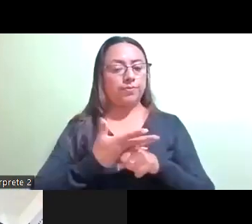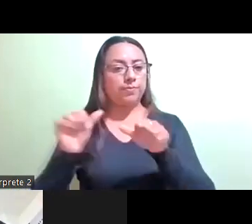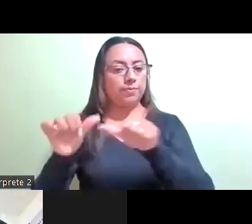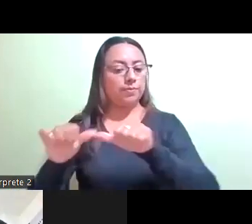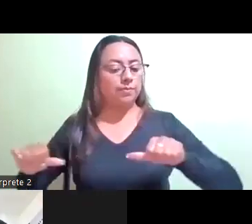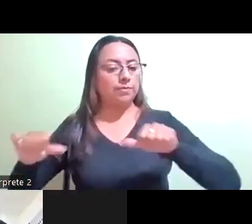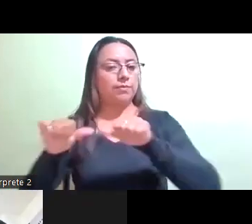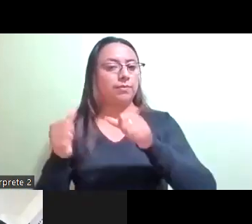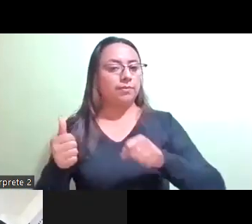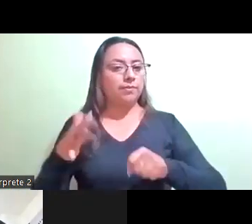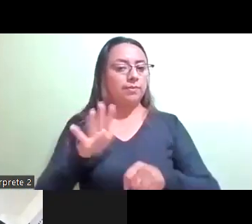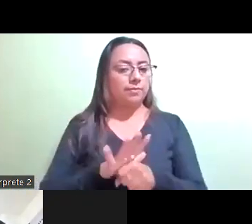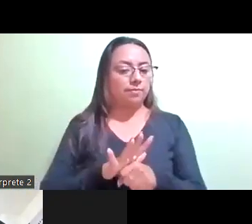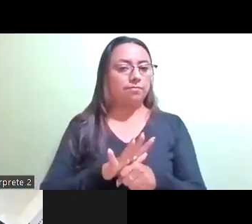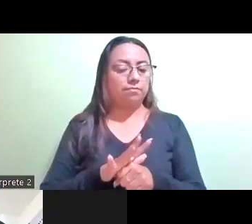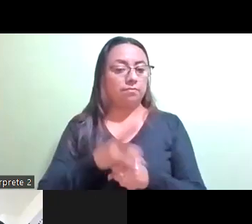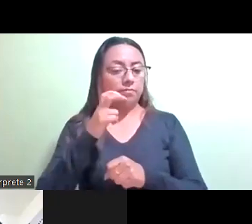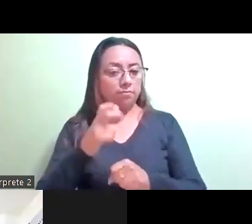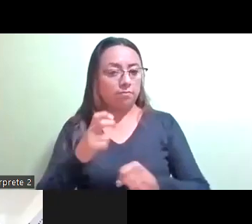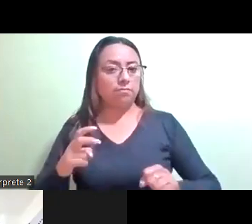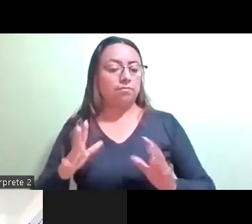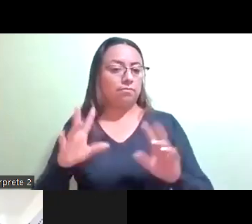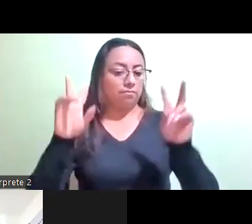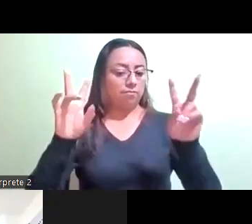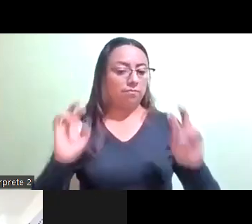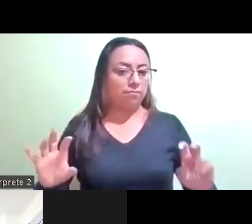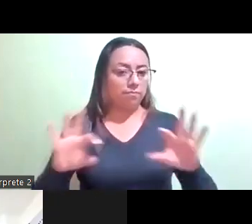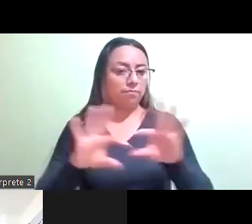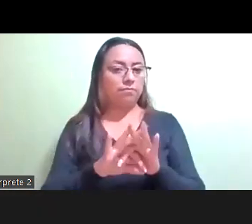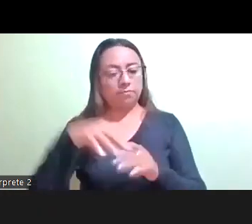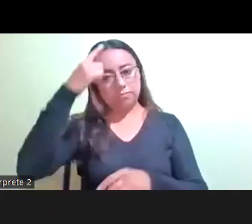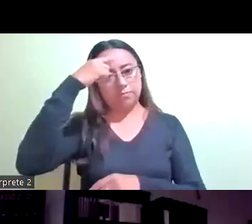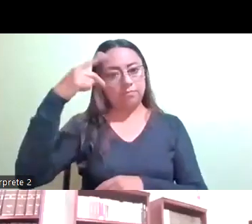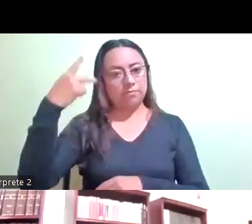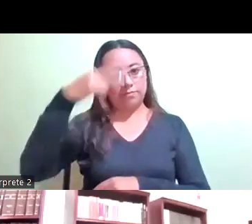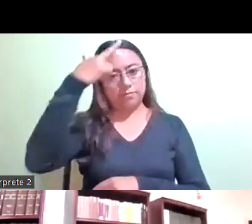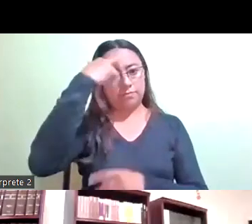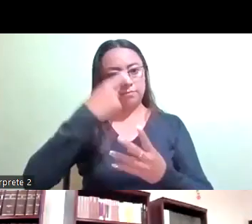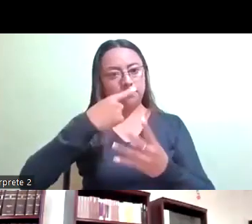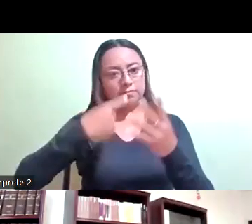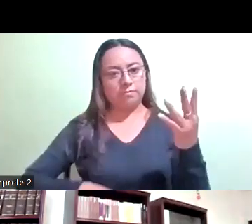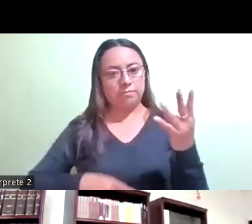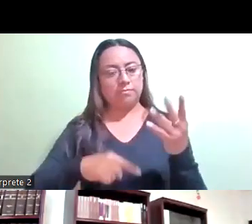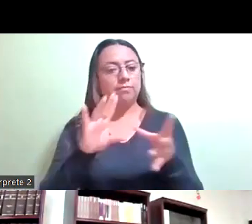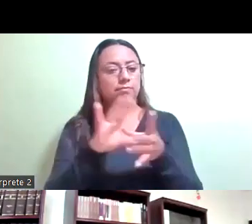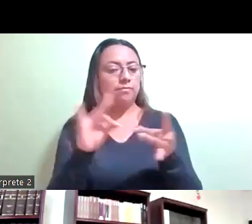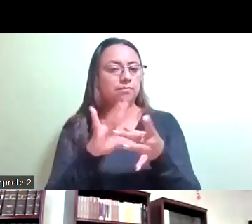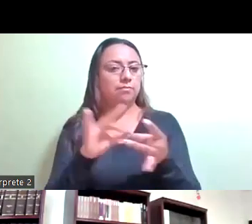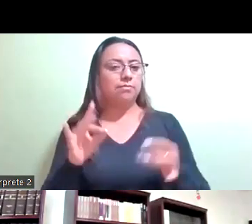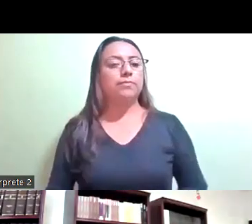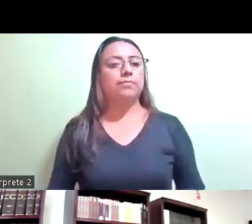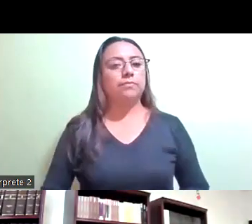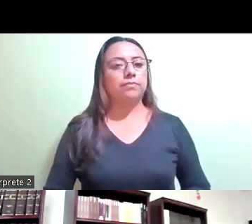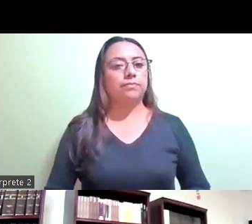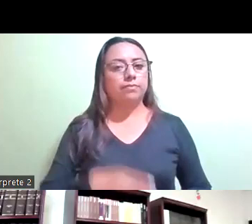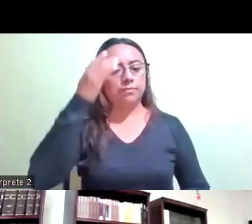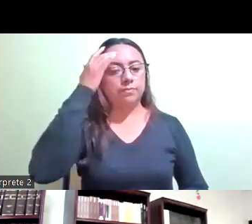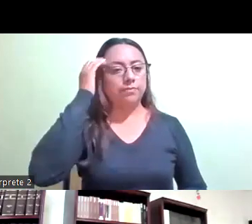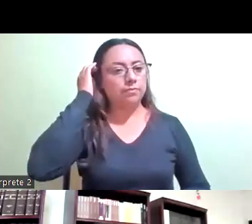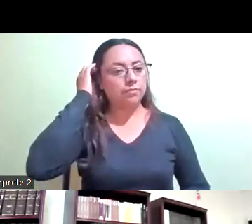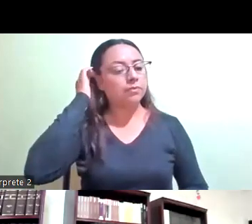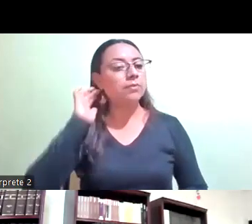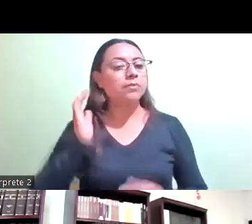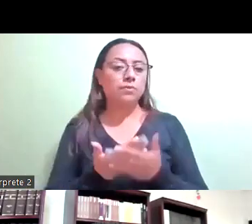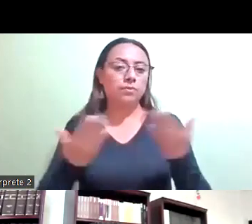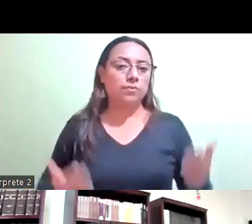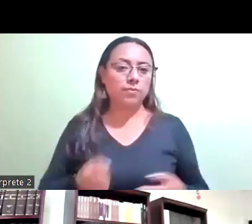administrativas involucradas en este asunto para exponer sus argumentos. En primera instancia, el Cabañas, secretario técnico